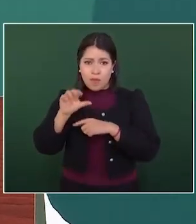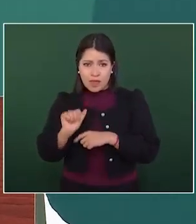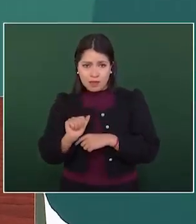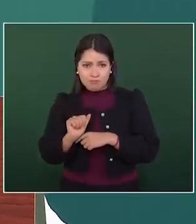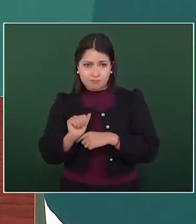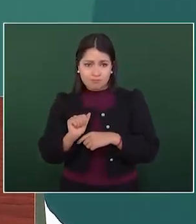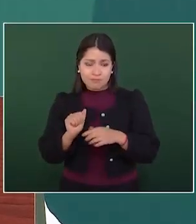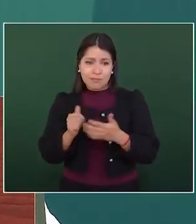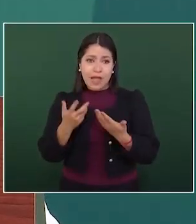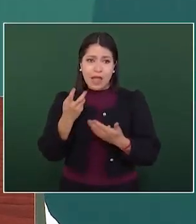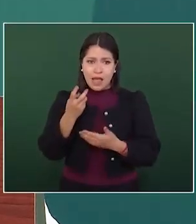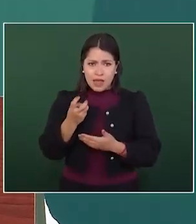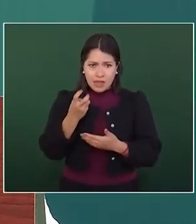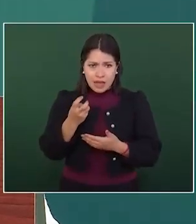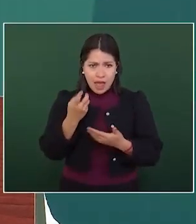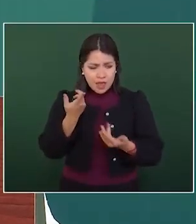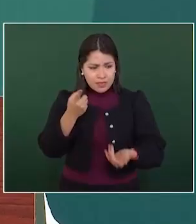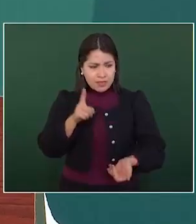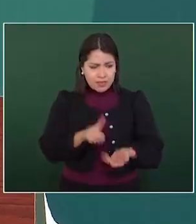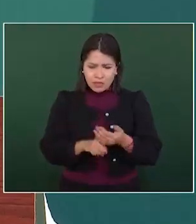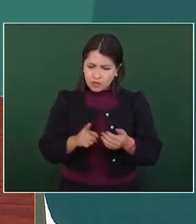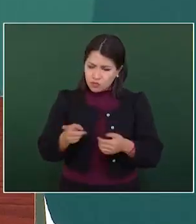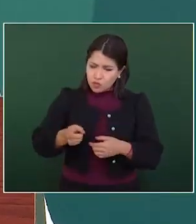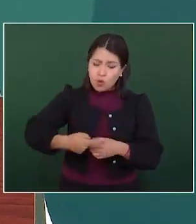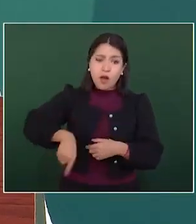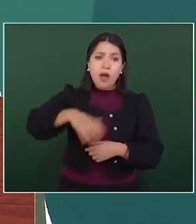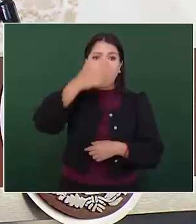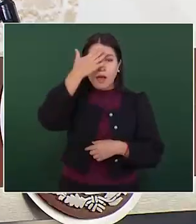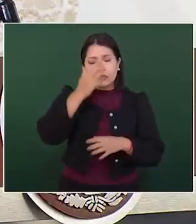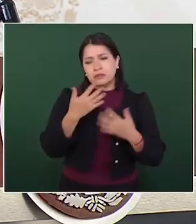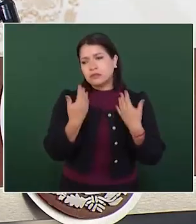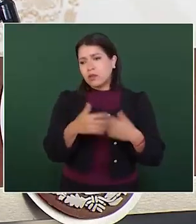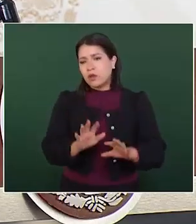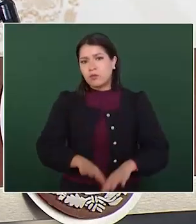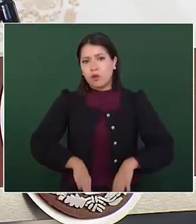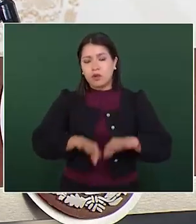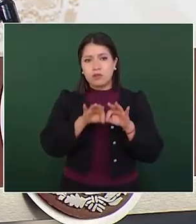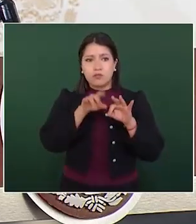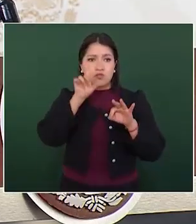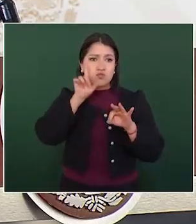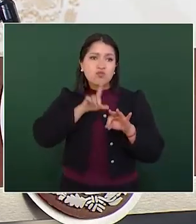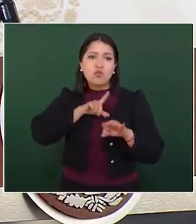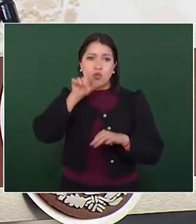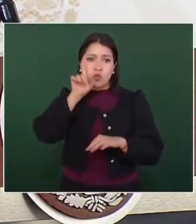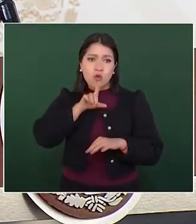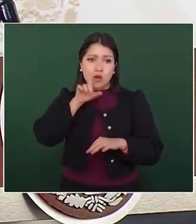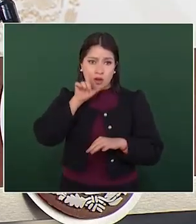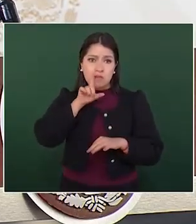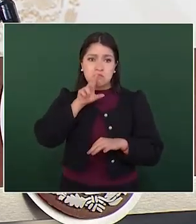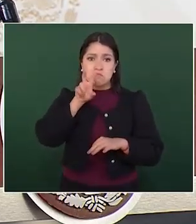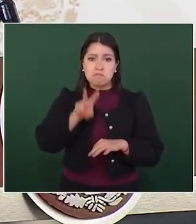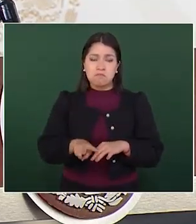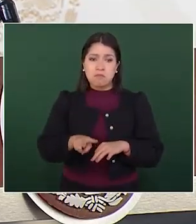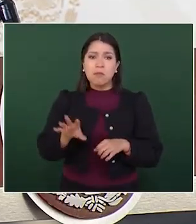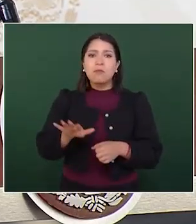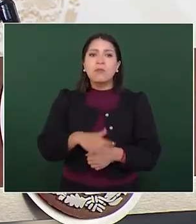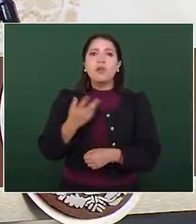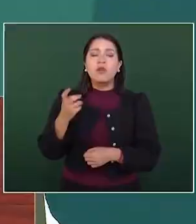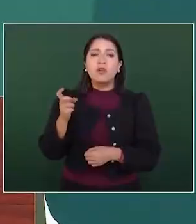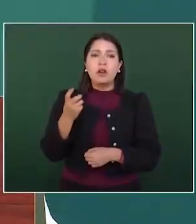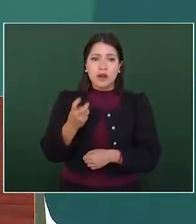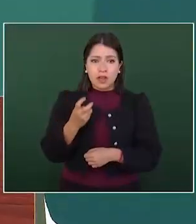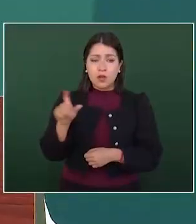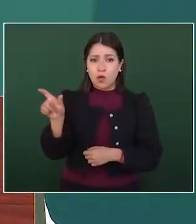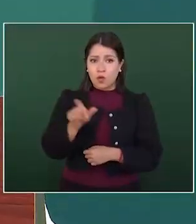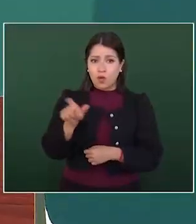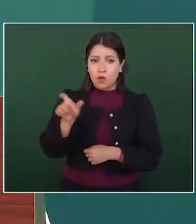la Secretaría de Economía nosotros sabemos la importancia que tiene la mujer y por eso desde que llegamos hemos apoyado programas